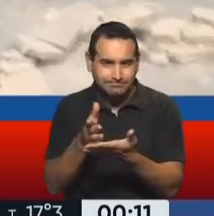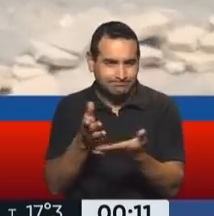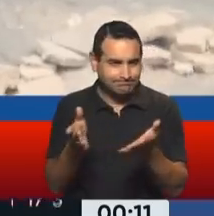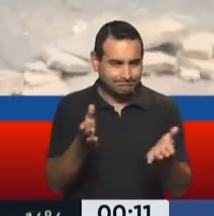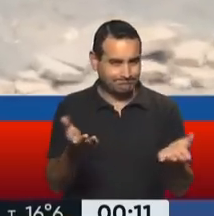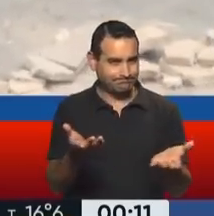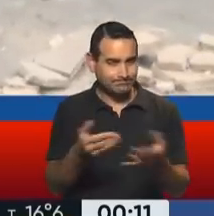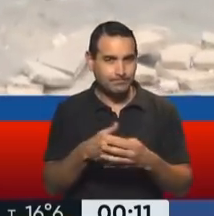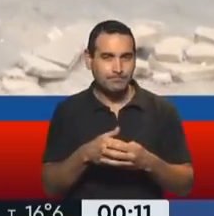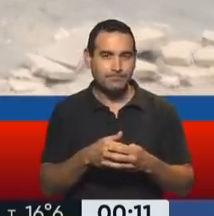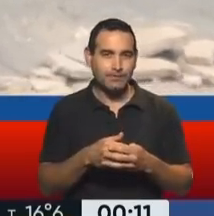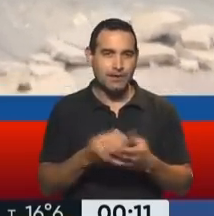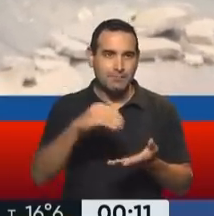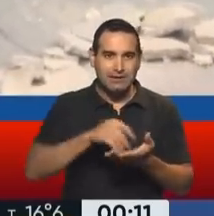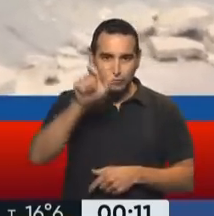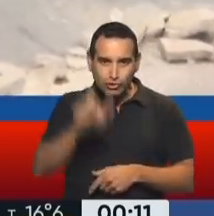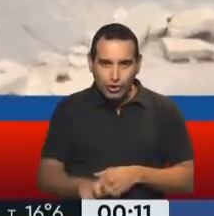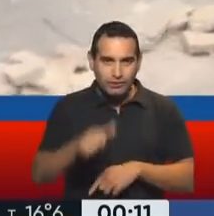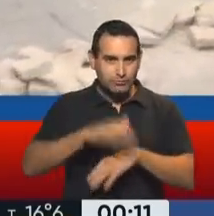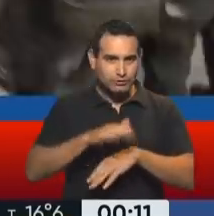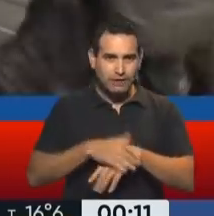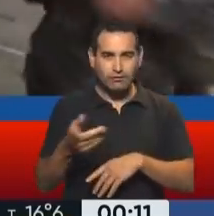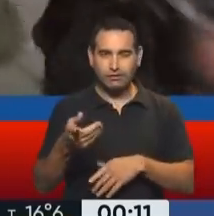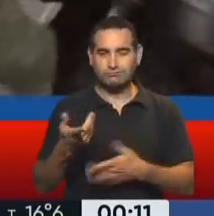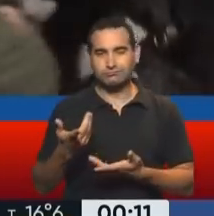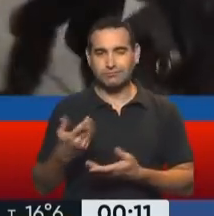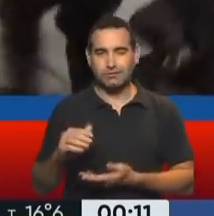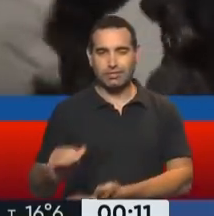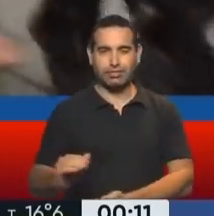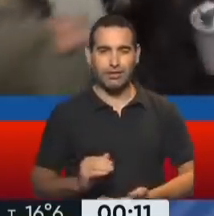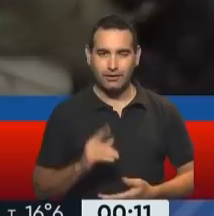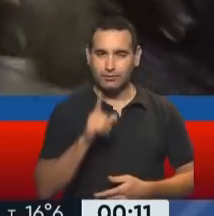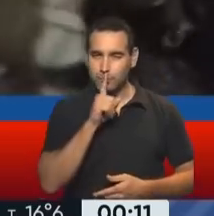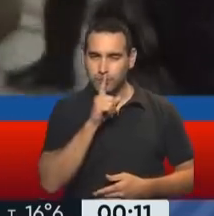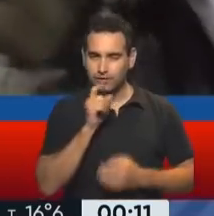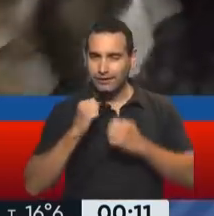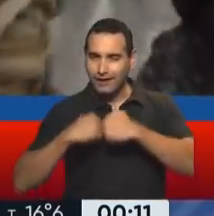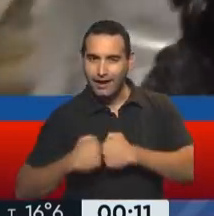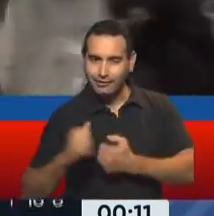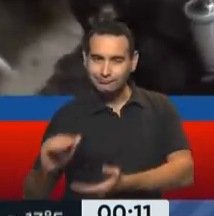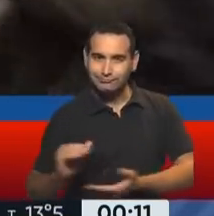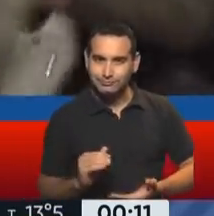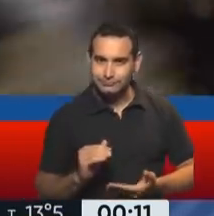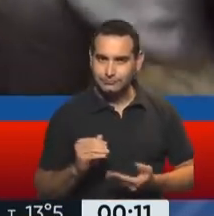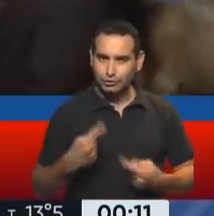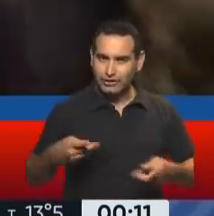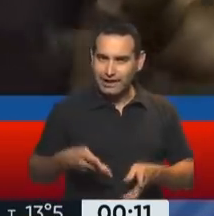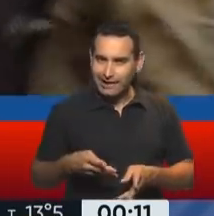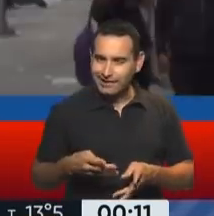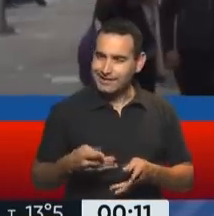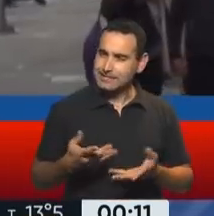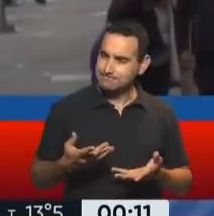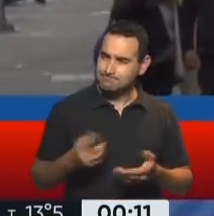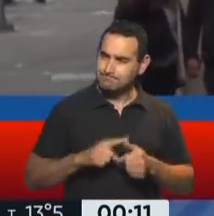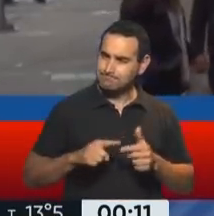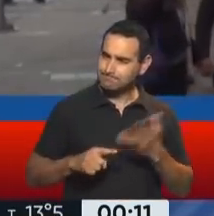enviasen de manera irregular, por debajo de la mesa, tratando de no dejar registros por ningún lado, ¿no? Todo